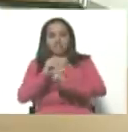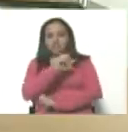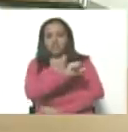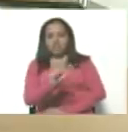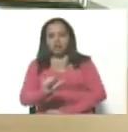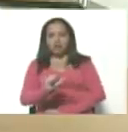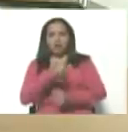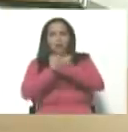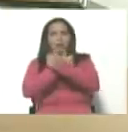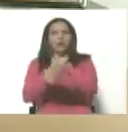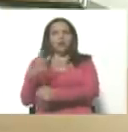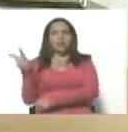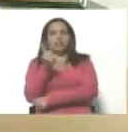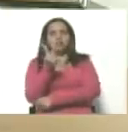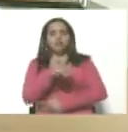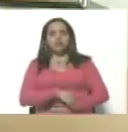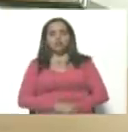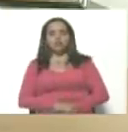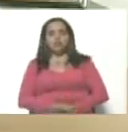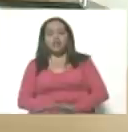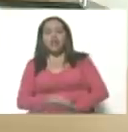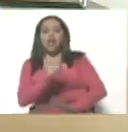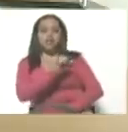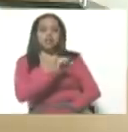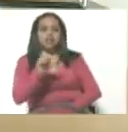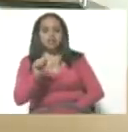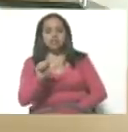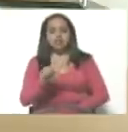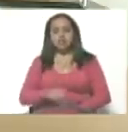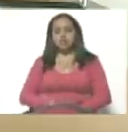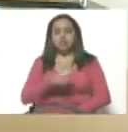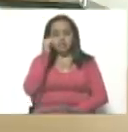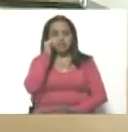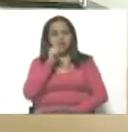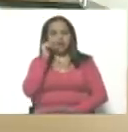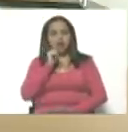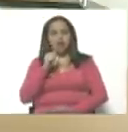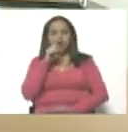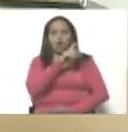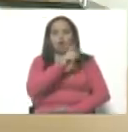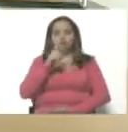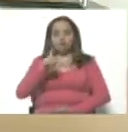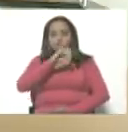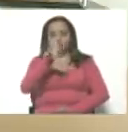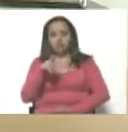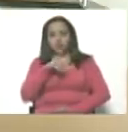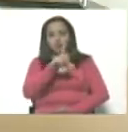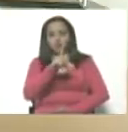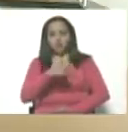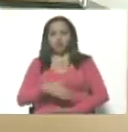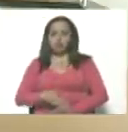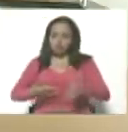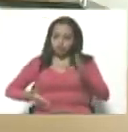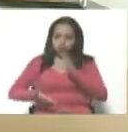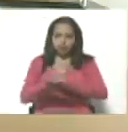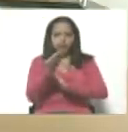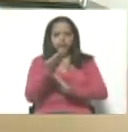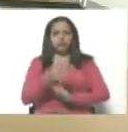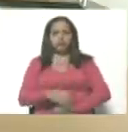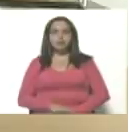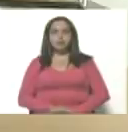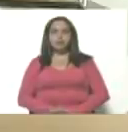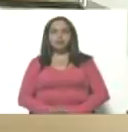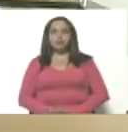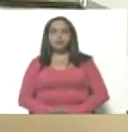amada Venezuela. Sábado 11 de julio ya. Este mes de julio que va cabalgando, bueno,